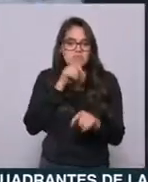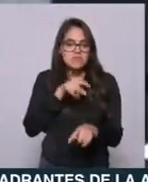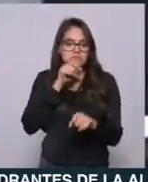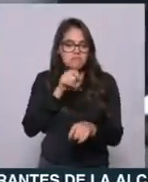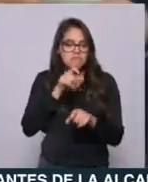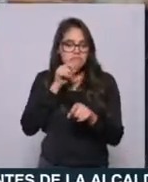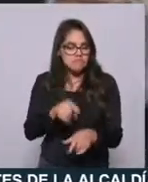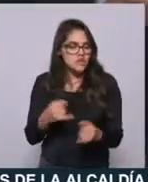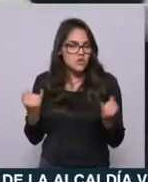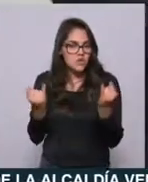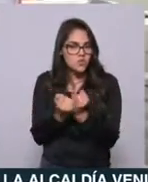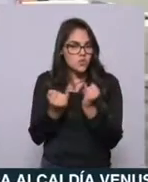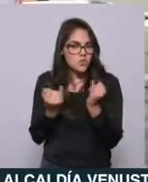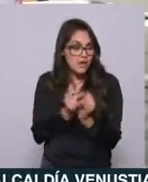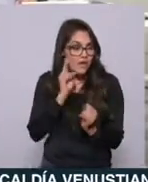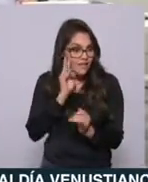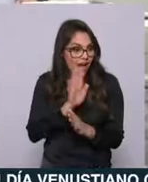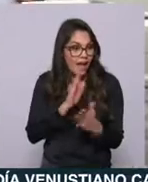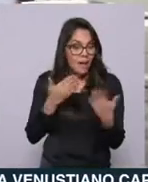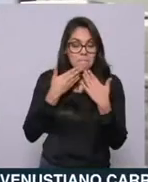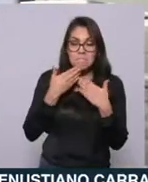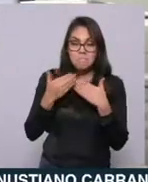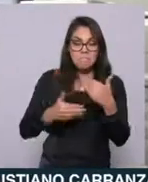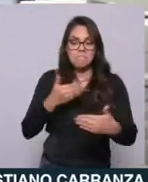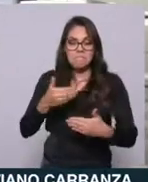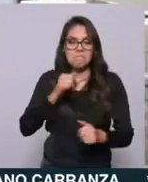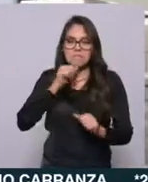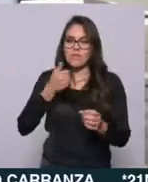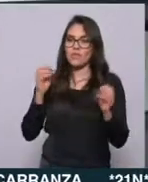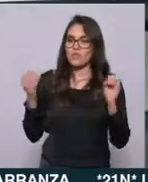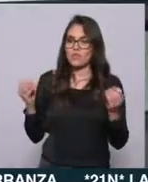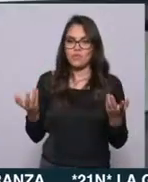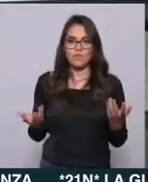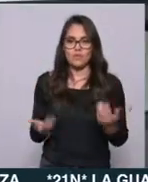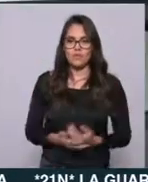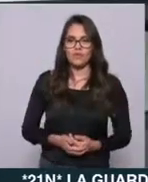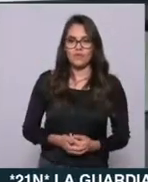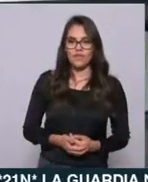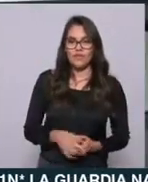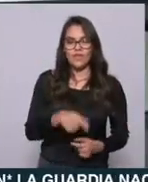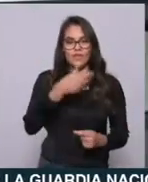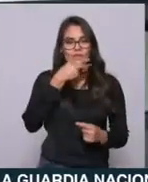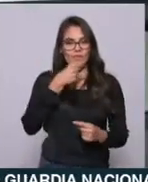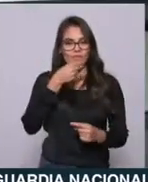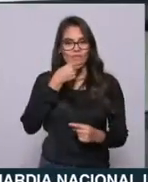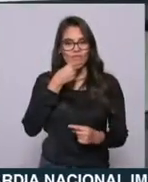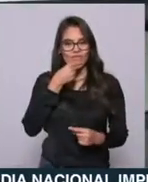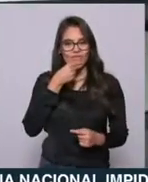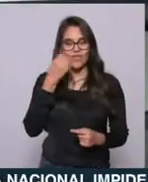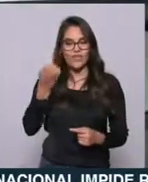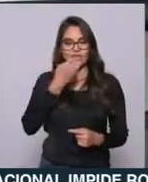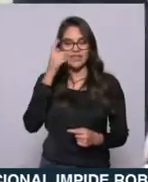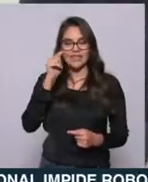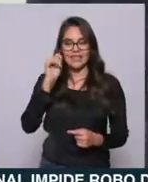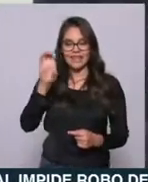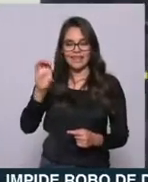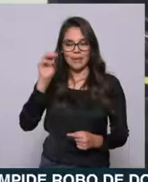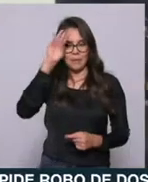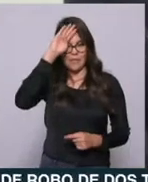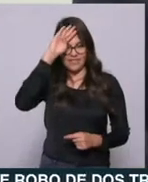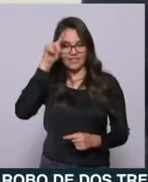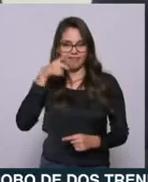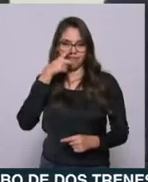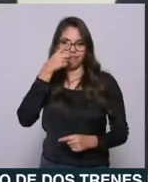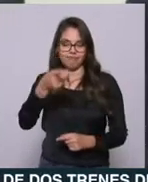dado resultados convincentes. Así lo indicó Arturo Sánchez, decano de la Escuela de Gobierno Tecnológico de Monterrey, durante